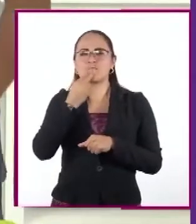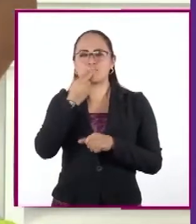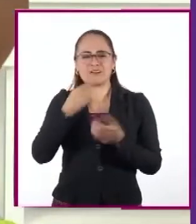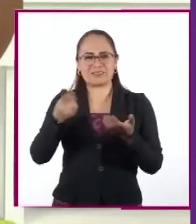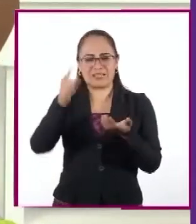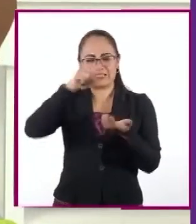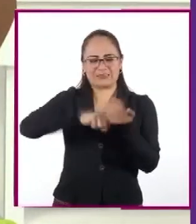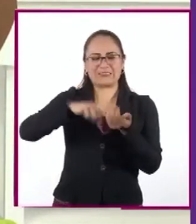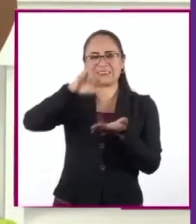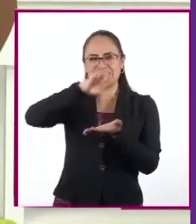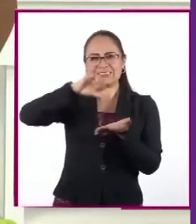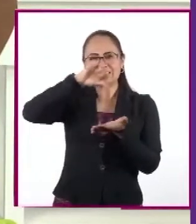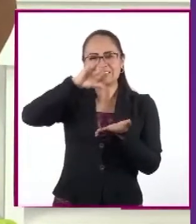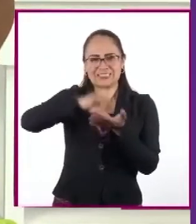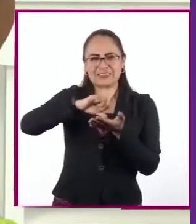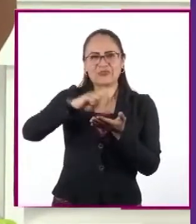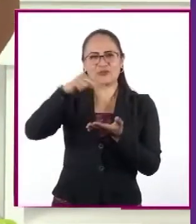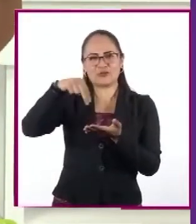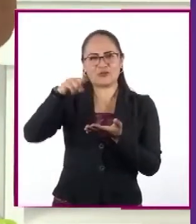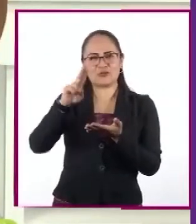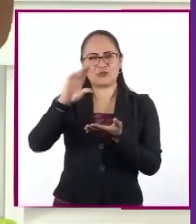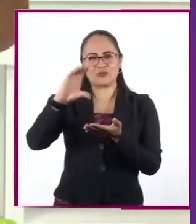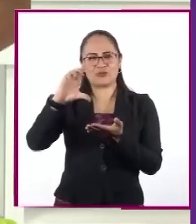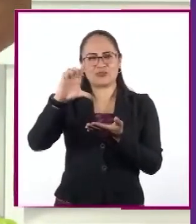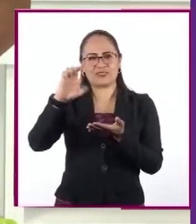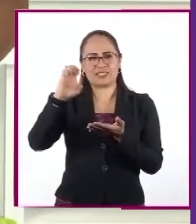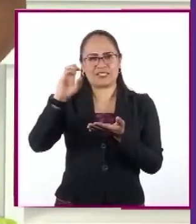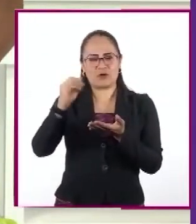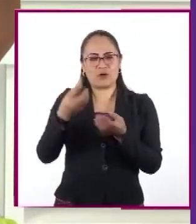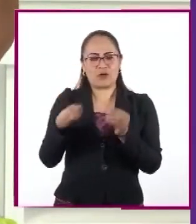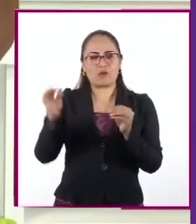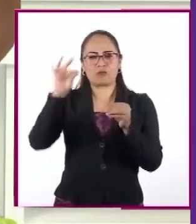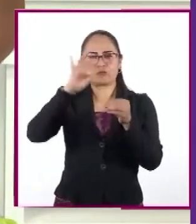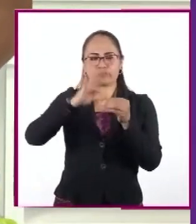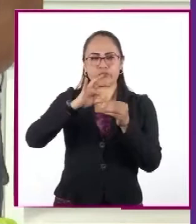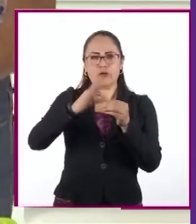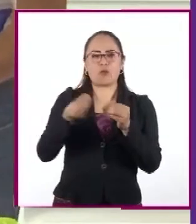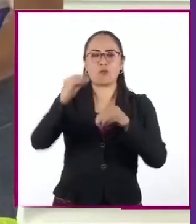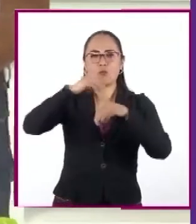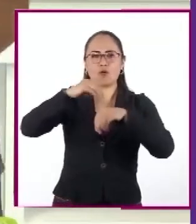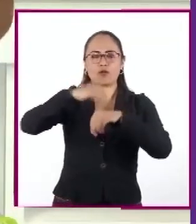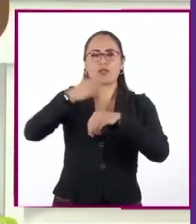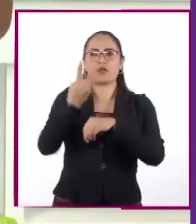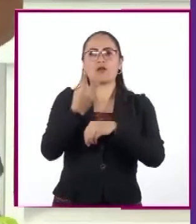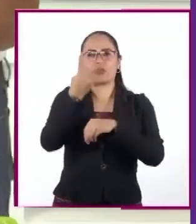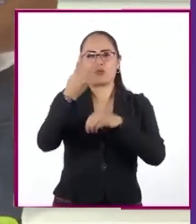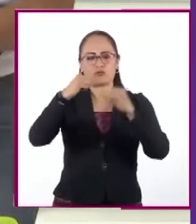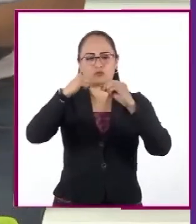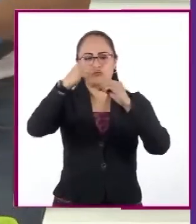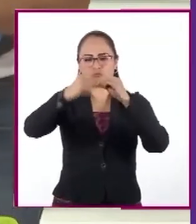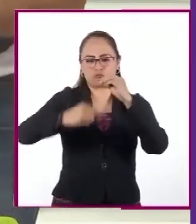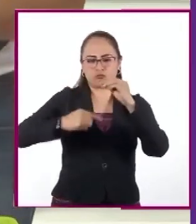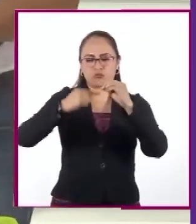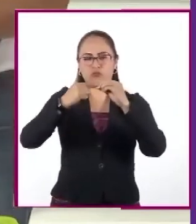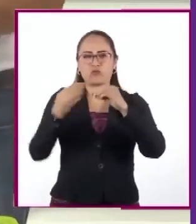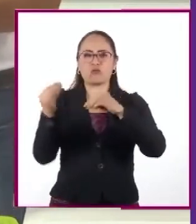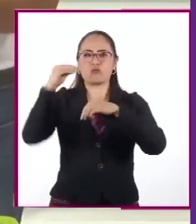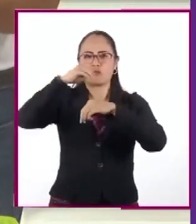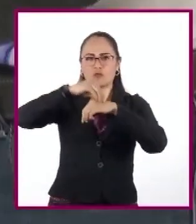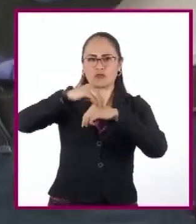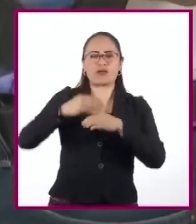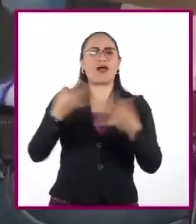el núcleo e introduciremos 2 electrones en la primera órbita. Hagámoslo. Muy bien,